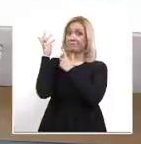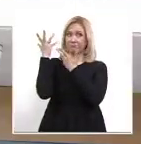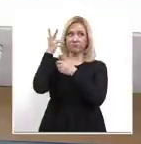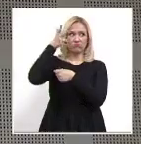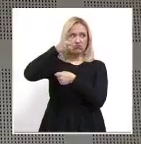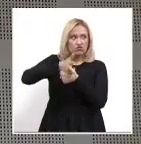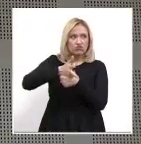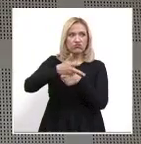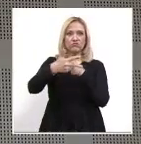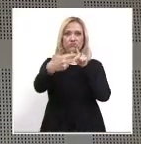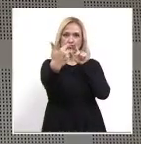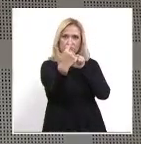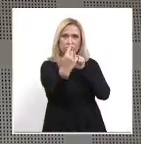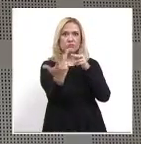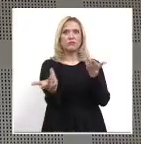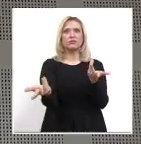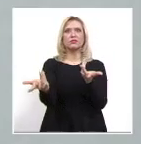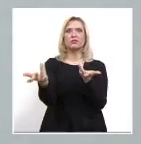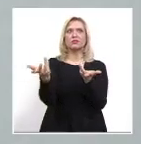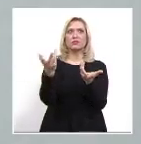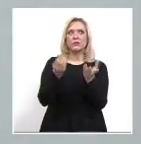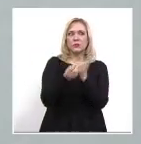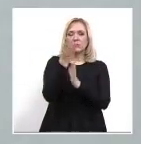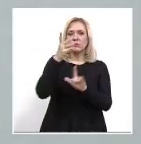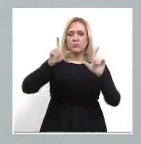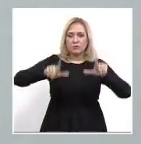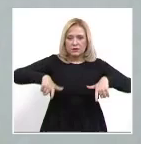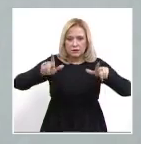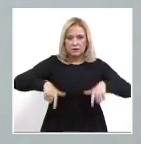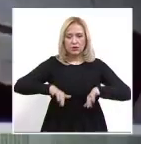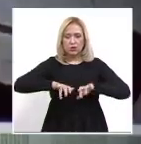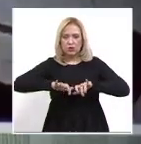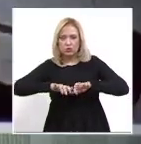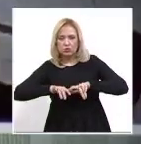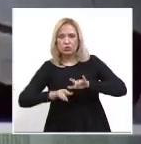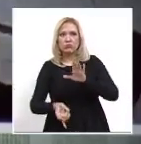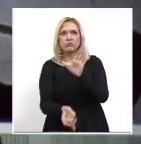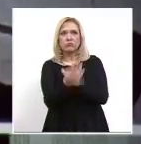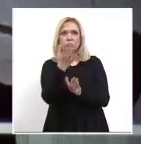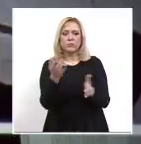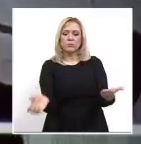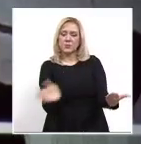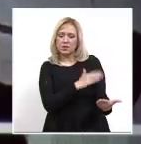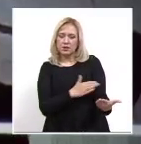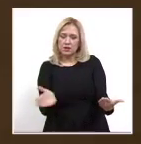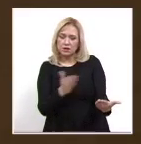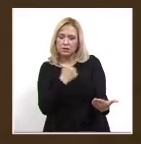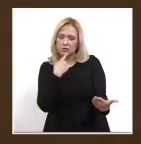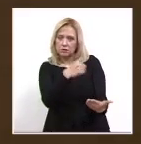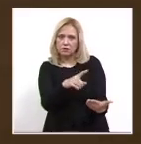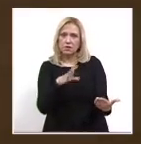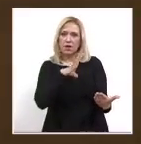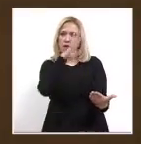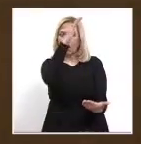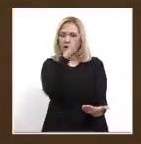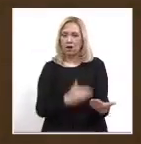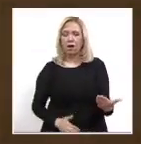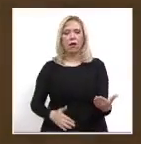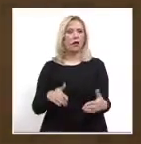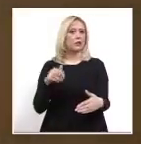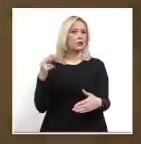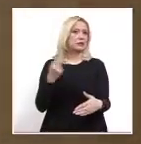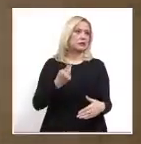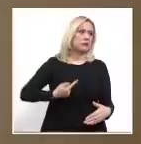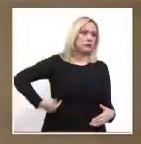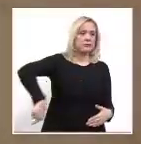lo que implica la necesidad de que los operadores jurídicos estén actualizados en cuanto a las últimas